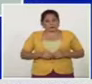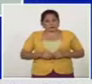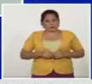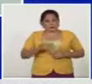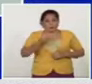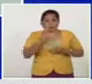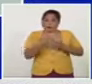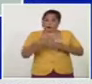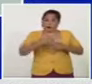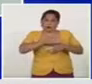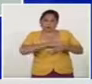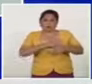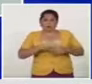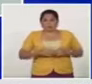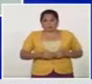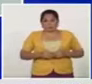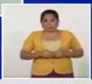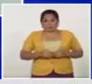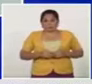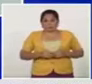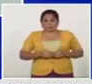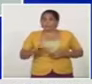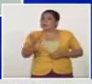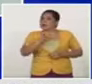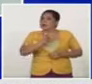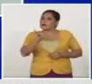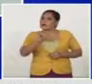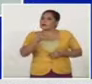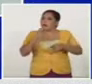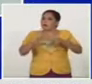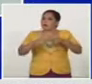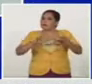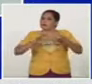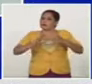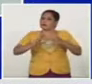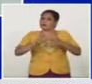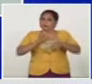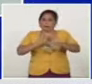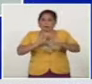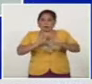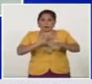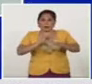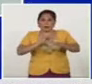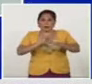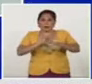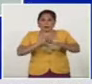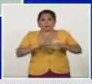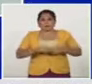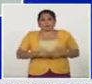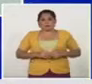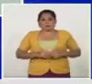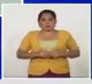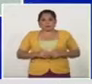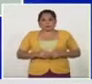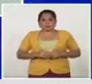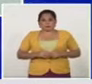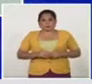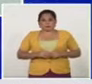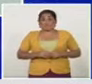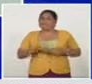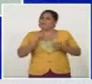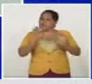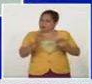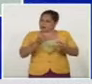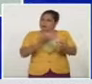anterior, y realmente en el municipio de Caimanera. Realmente mantiene